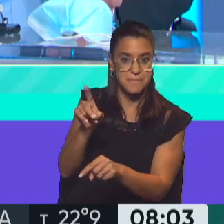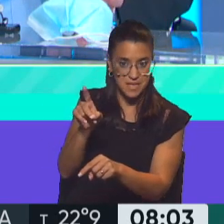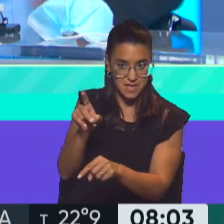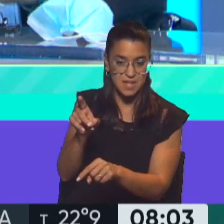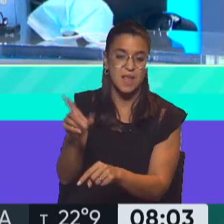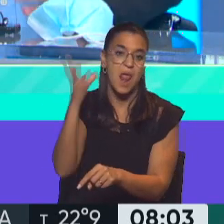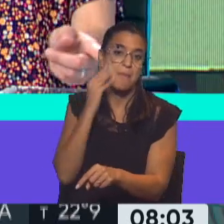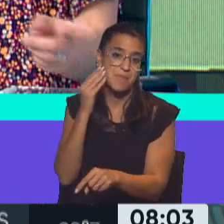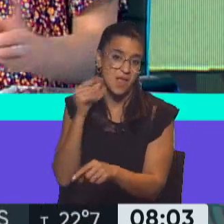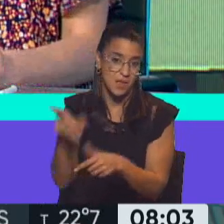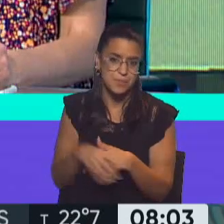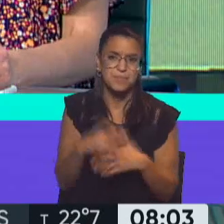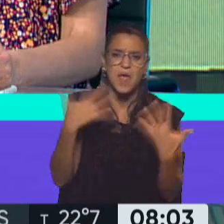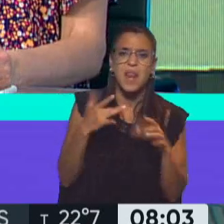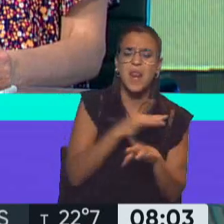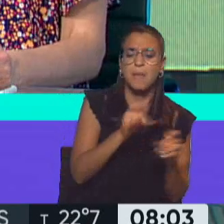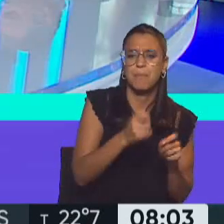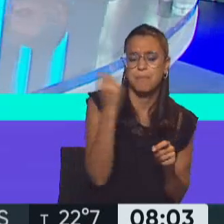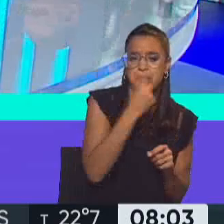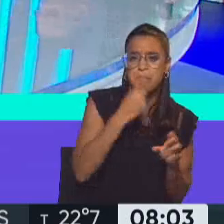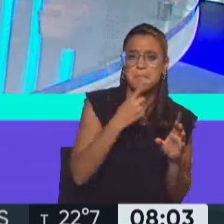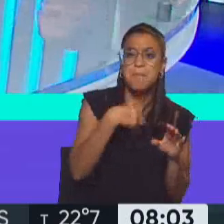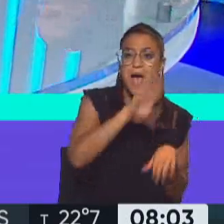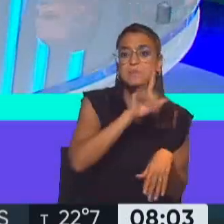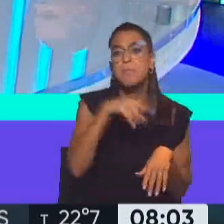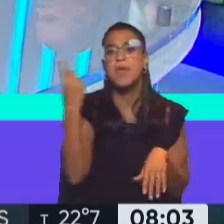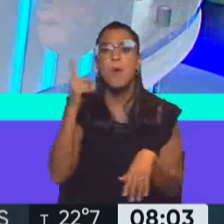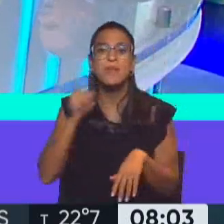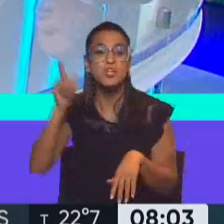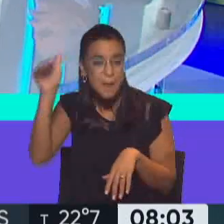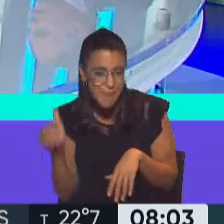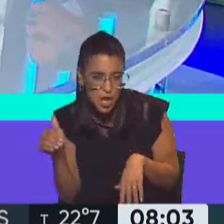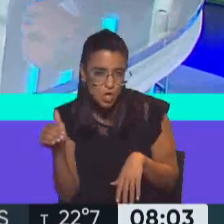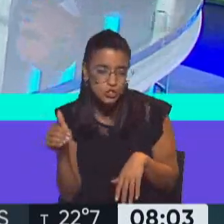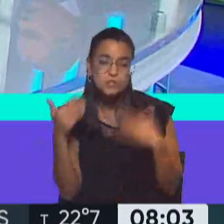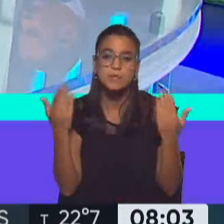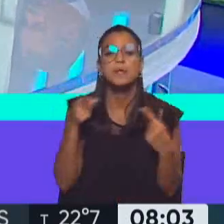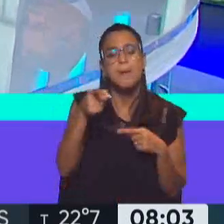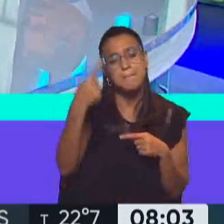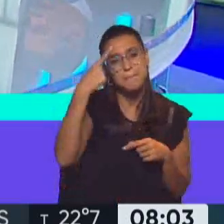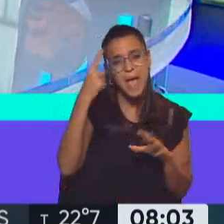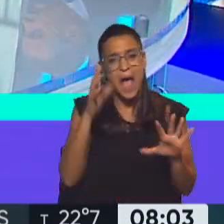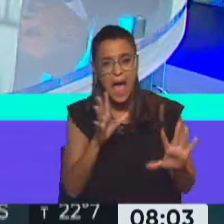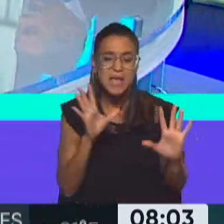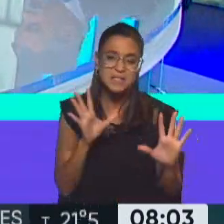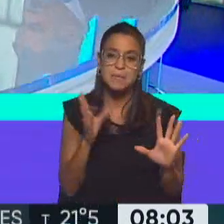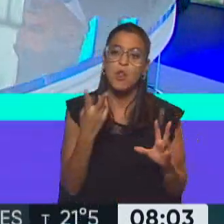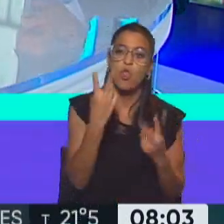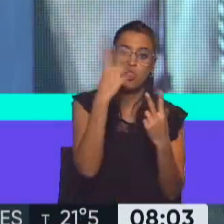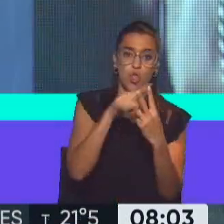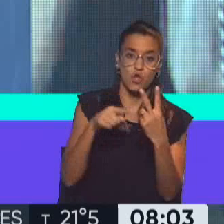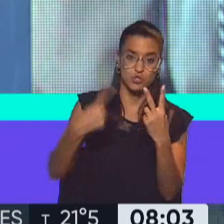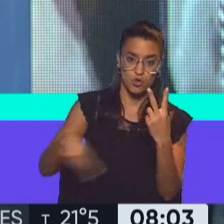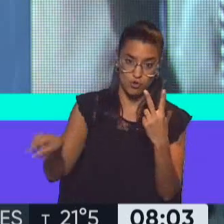Gran Bretaña. Doctor, ¿es más rápida pero menos peligrosa entonces? Esta es como la tendencia a pensarlo, pero eso tiene dos